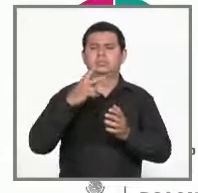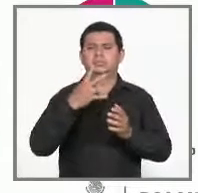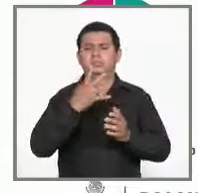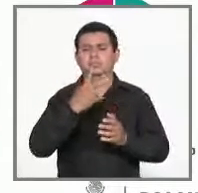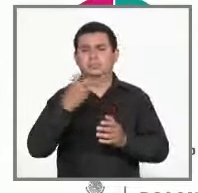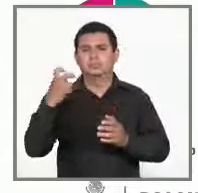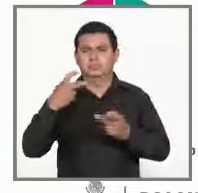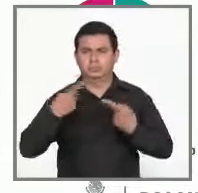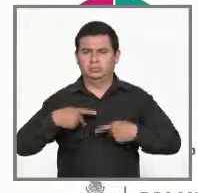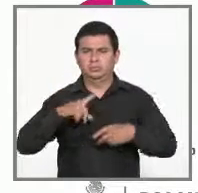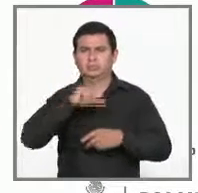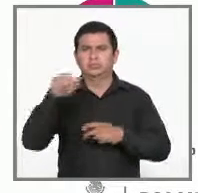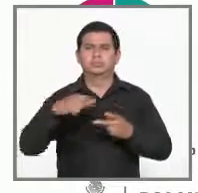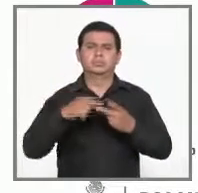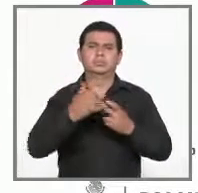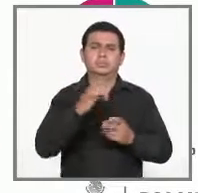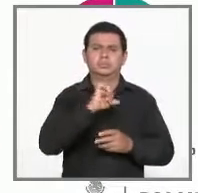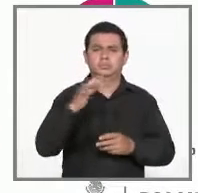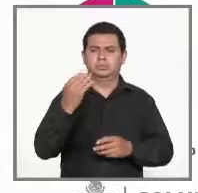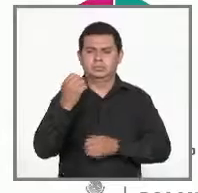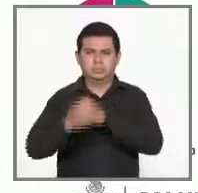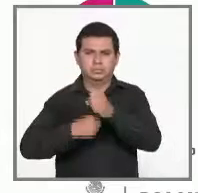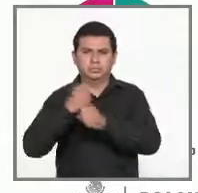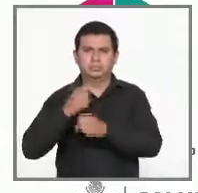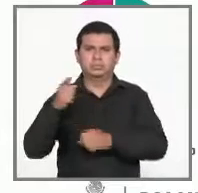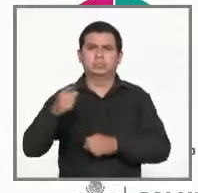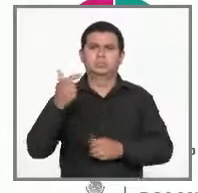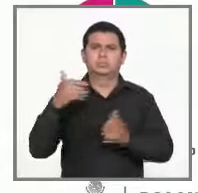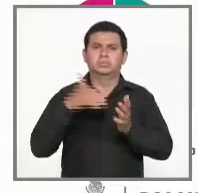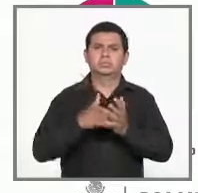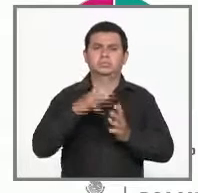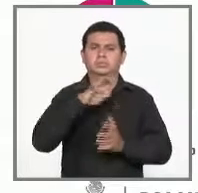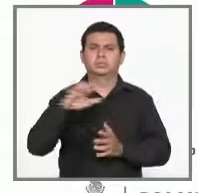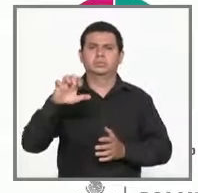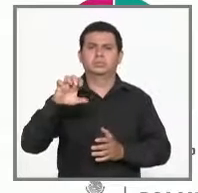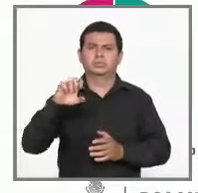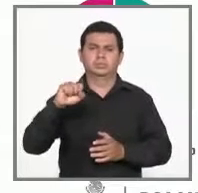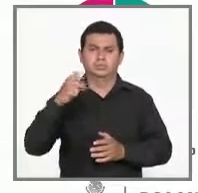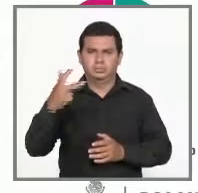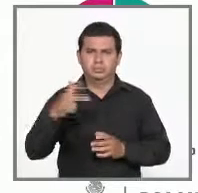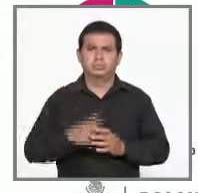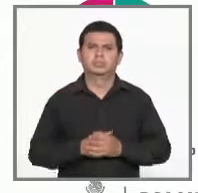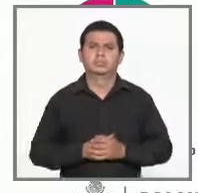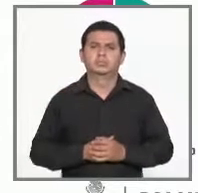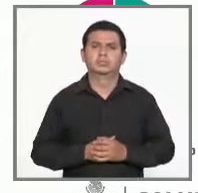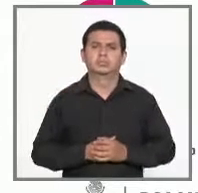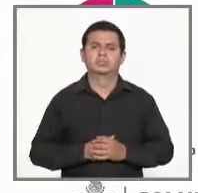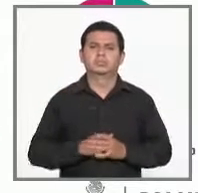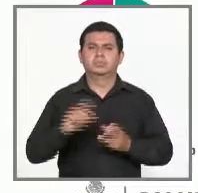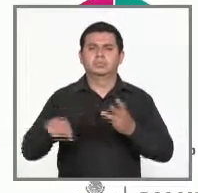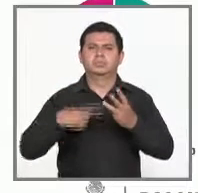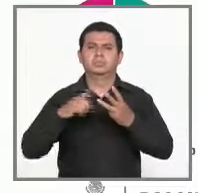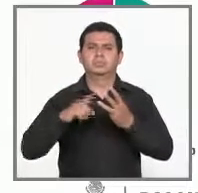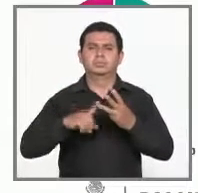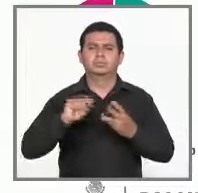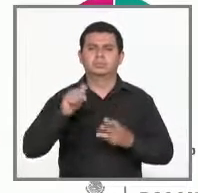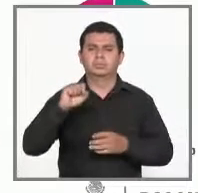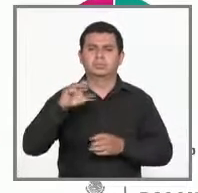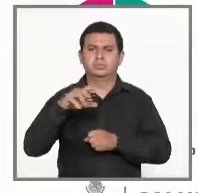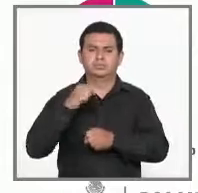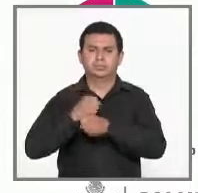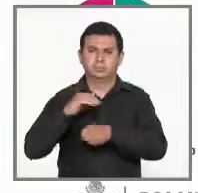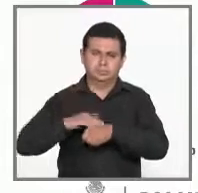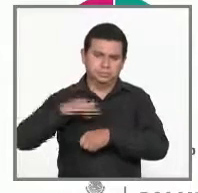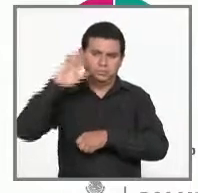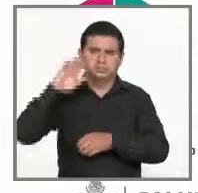casos seguido de los de 50 59 17 mil 588 y en tercer sitio los mayores de 70 y